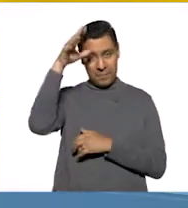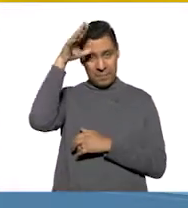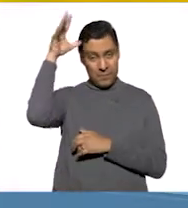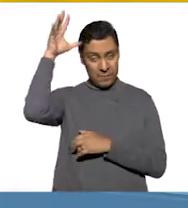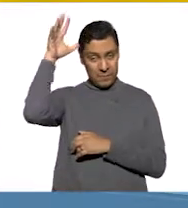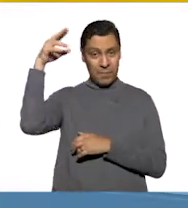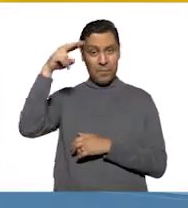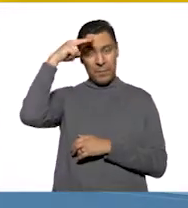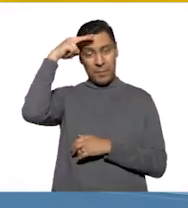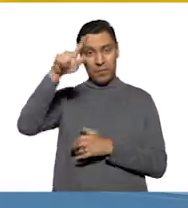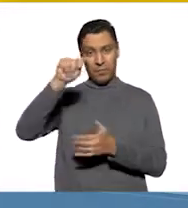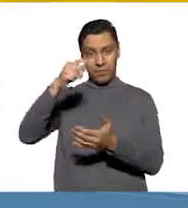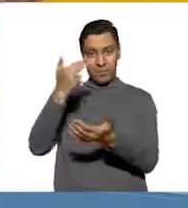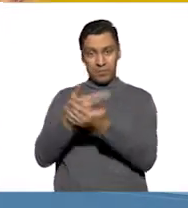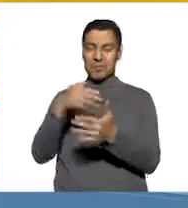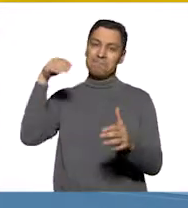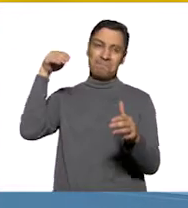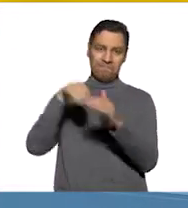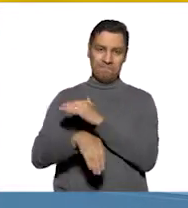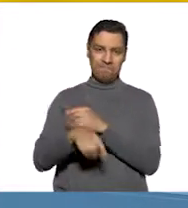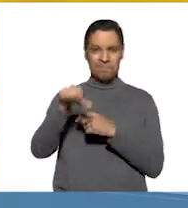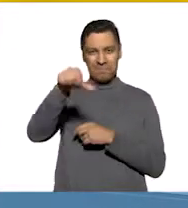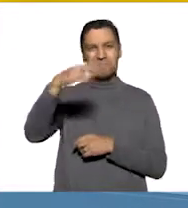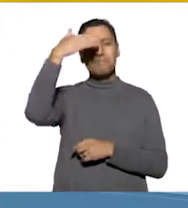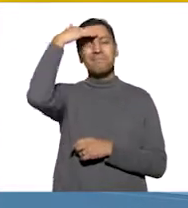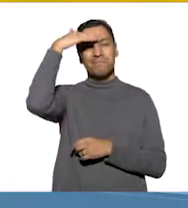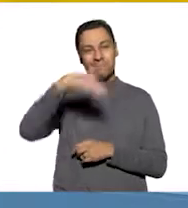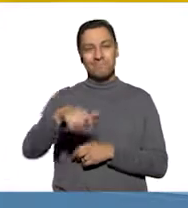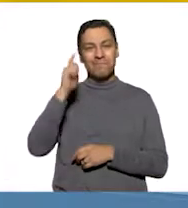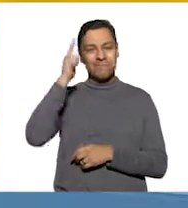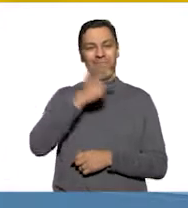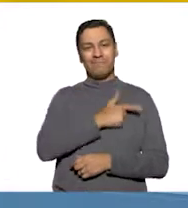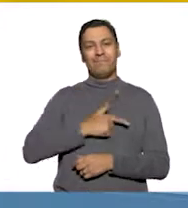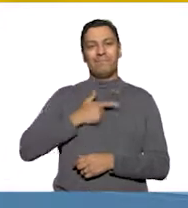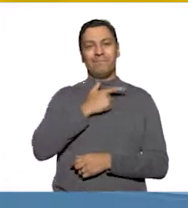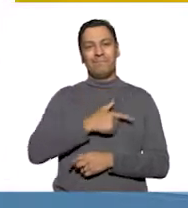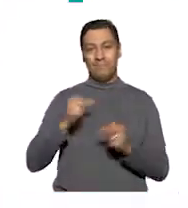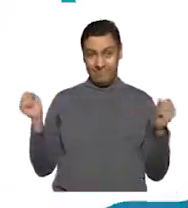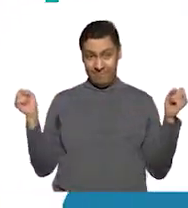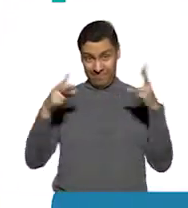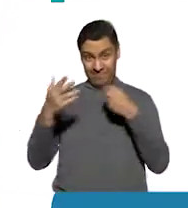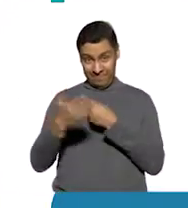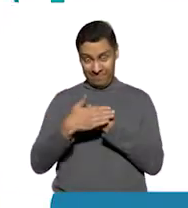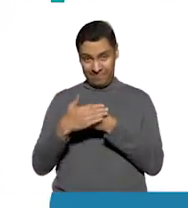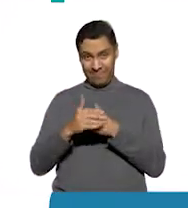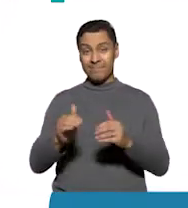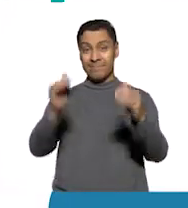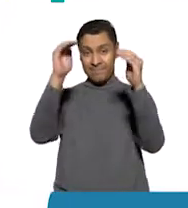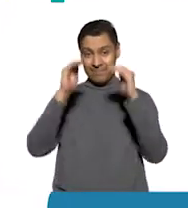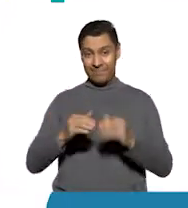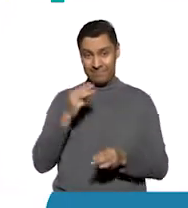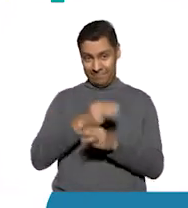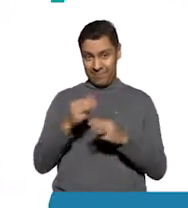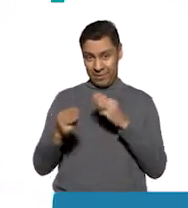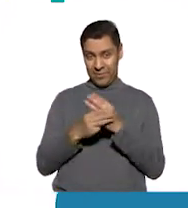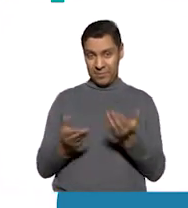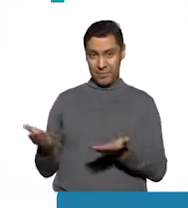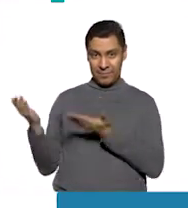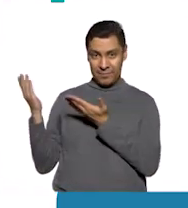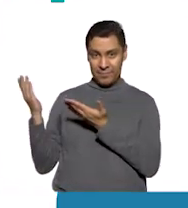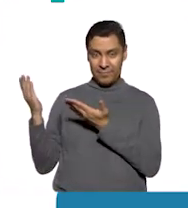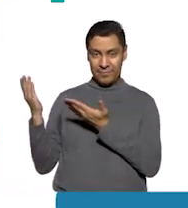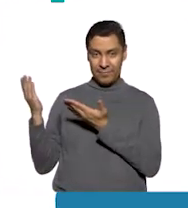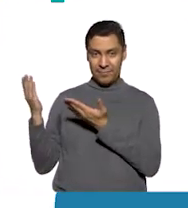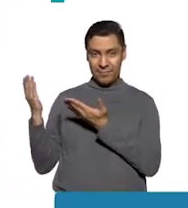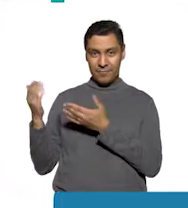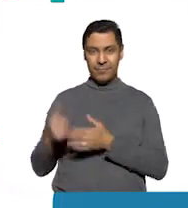de 4º grado, y espero que lo hayan disfrutado tanto como nosotras. Nos vemos en la próxima. Vamos a la siguiente materia.